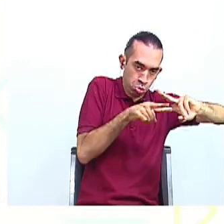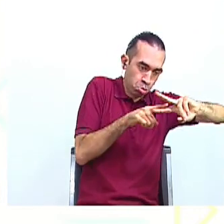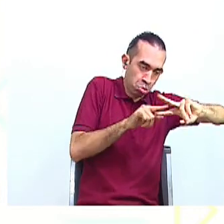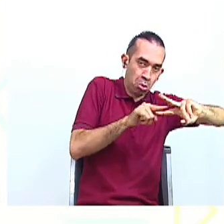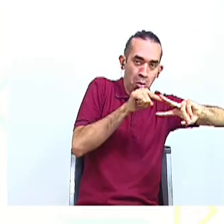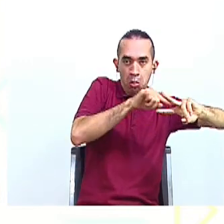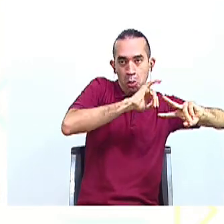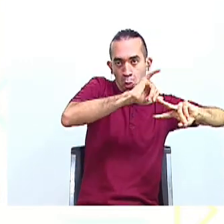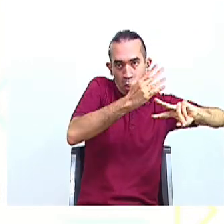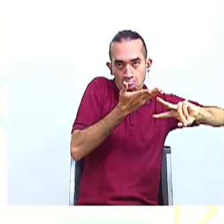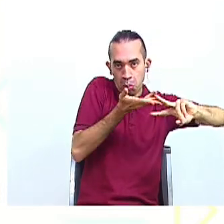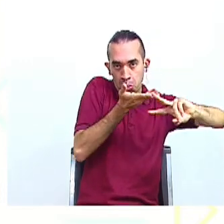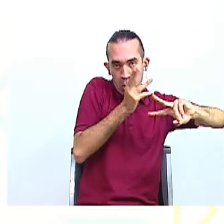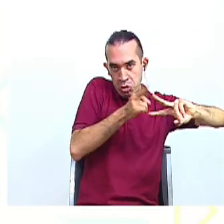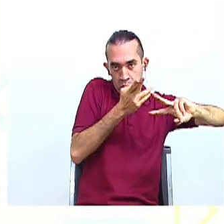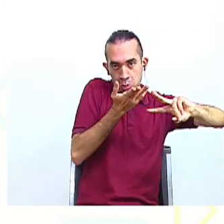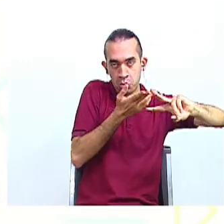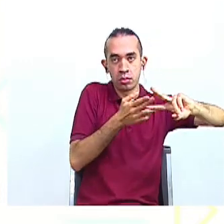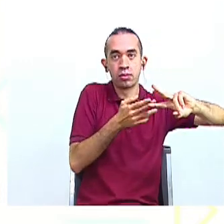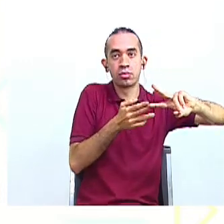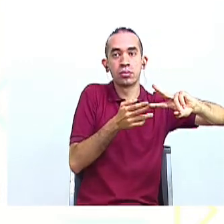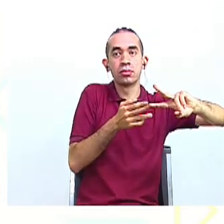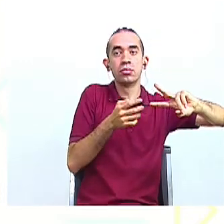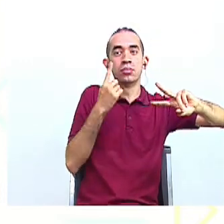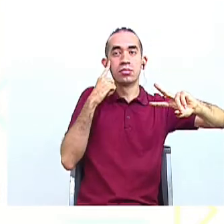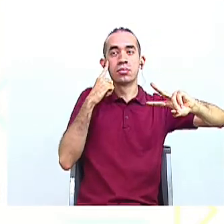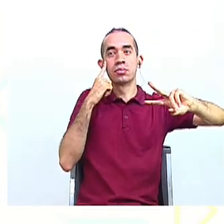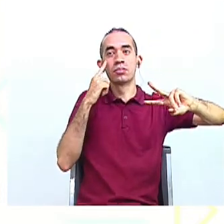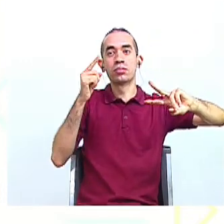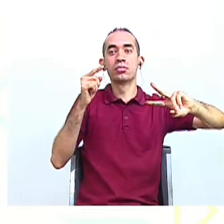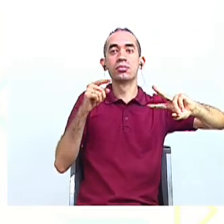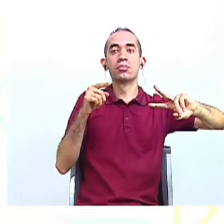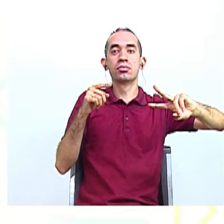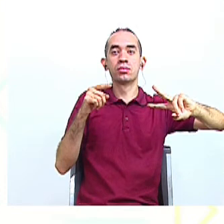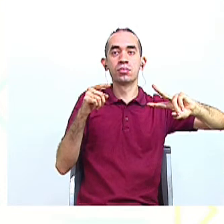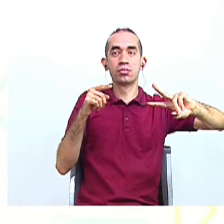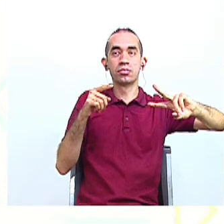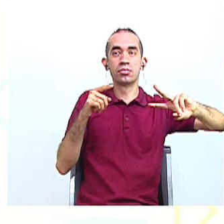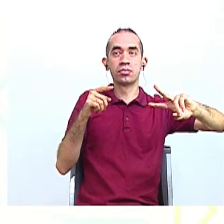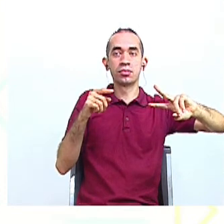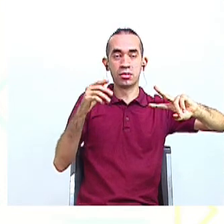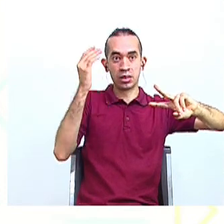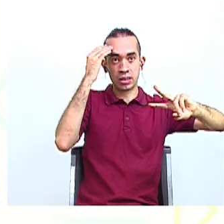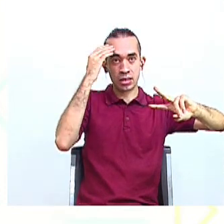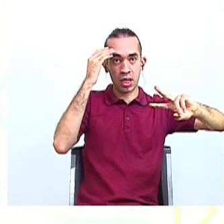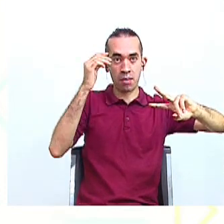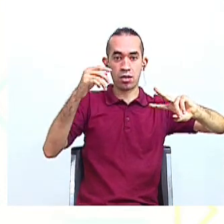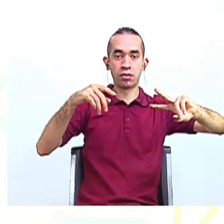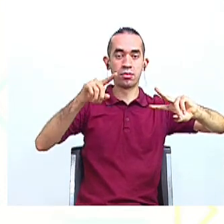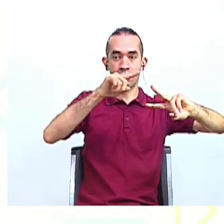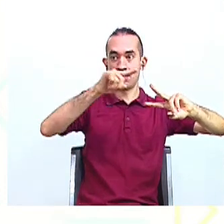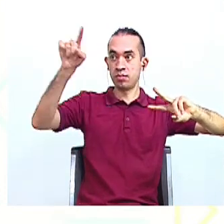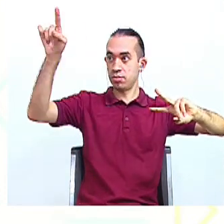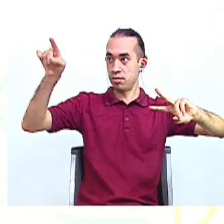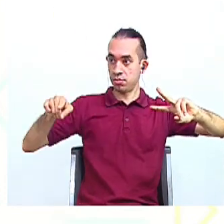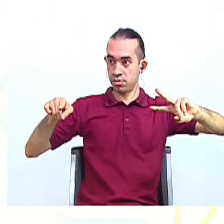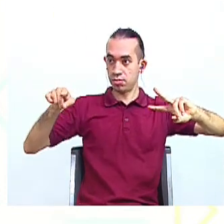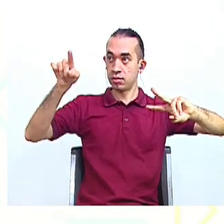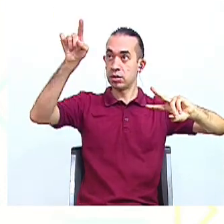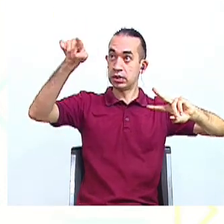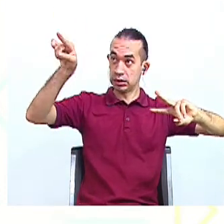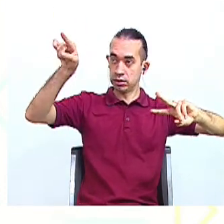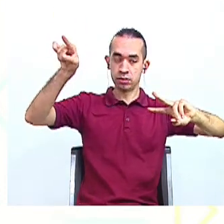congruente. Y el ángulo que tenemos señalado es correspondiente con el ángulo de arriba. Por lo